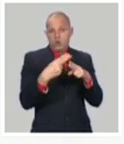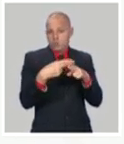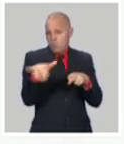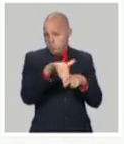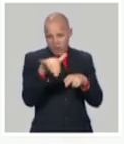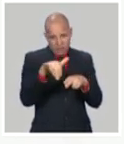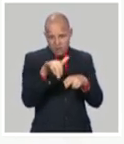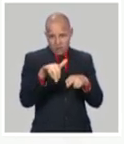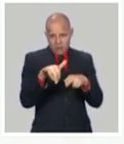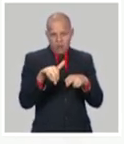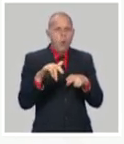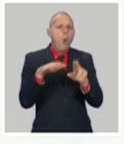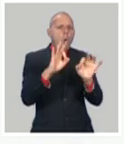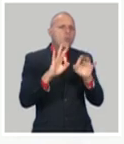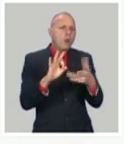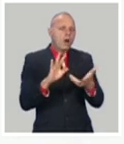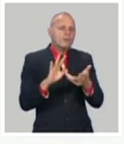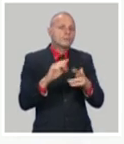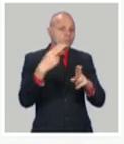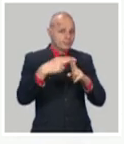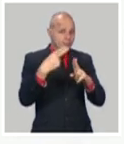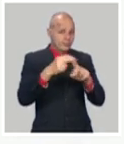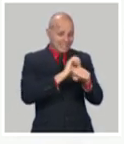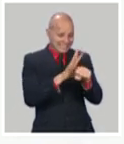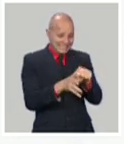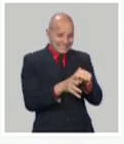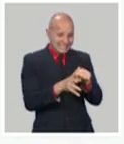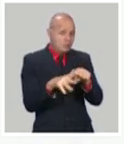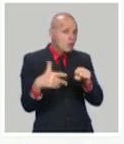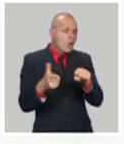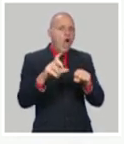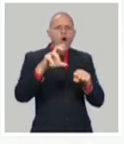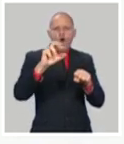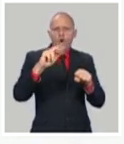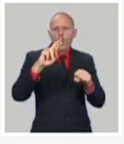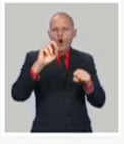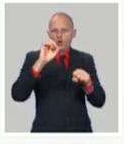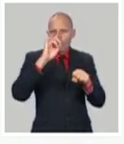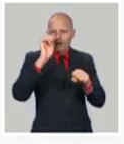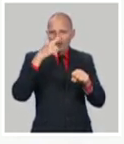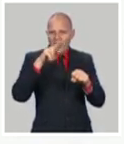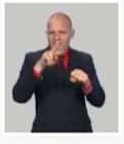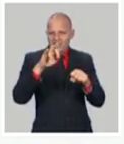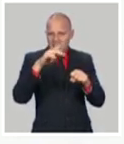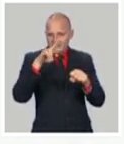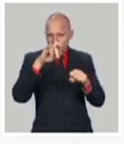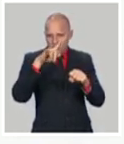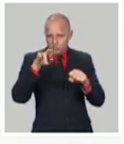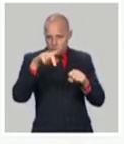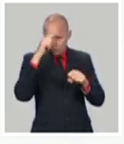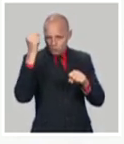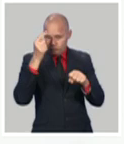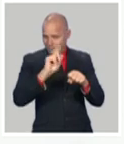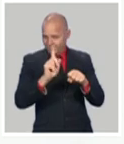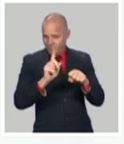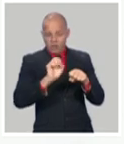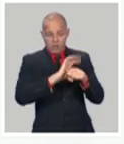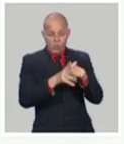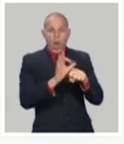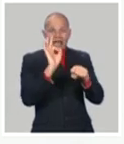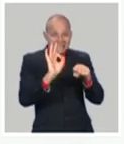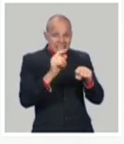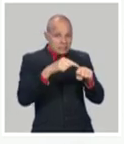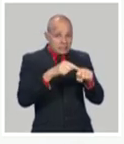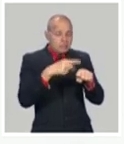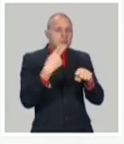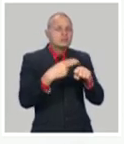este cambio, algunas variantes prácticamente se pierden en el tiempo, dejan de circular, porque hay otras que las van sustituyendo